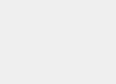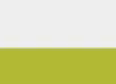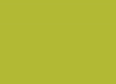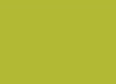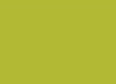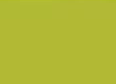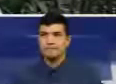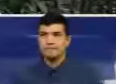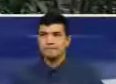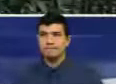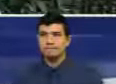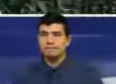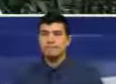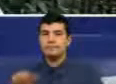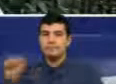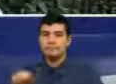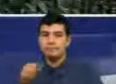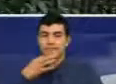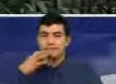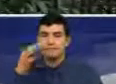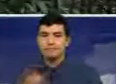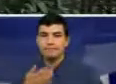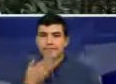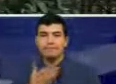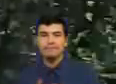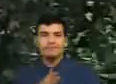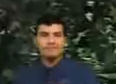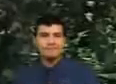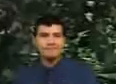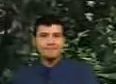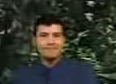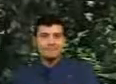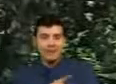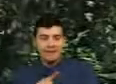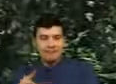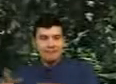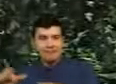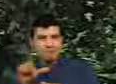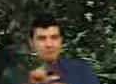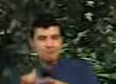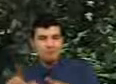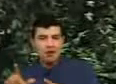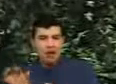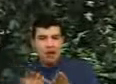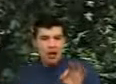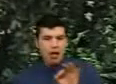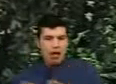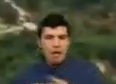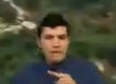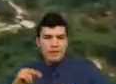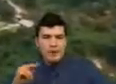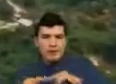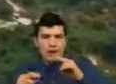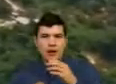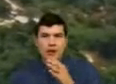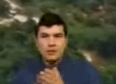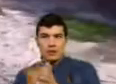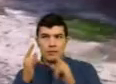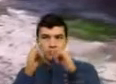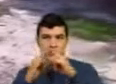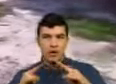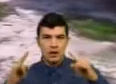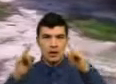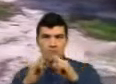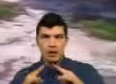Altro.com. Así es, muy buenas tardes. Pues efectivamente, durante esta semana se han venido realizando las adecuaciones y la instalación de los